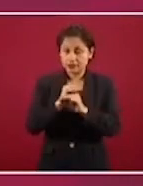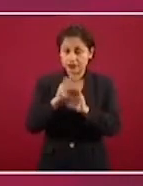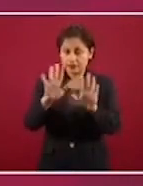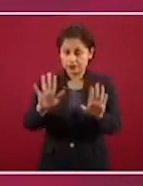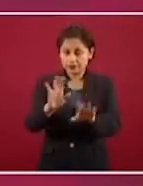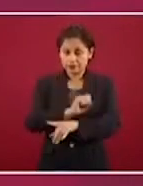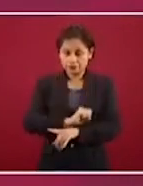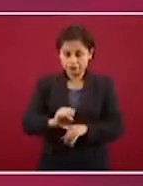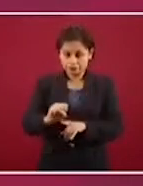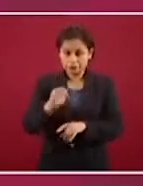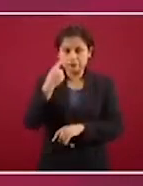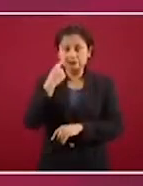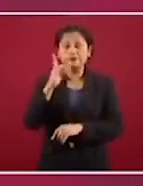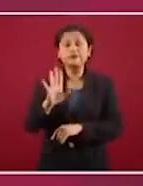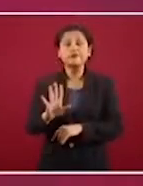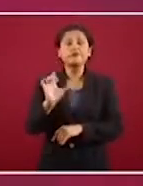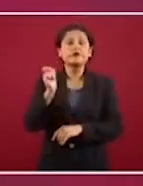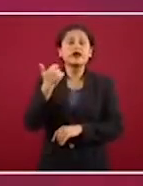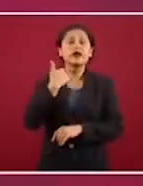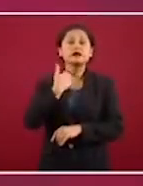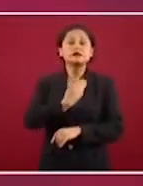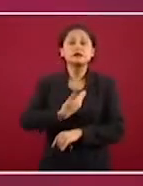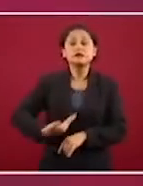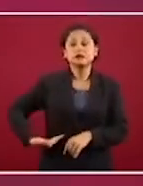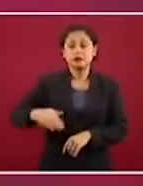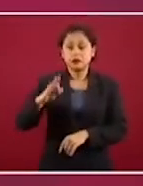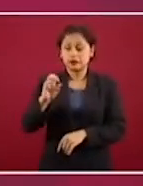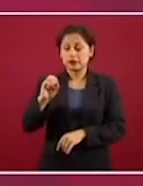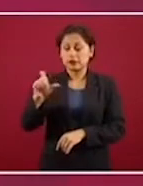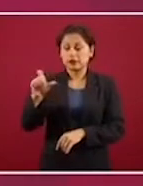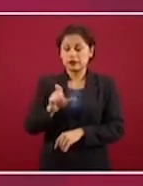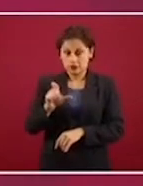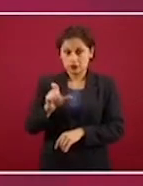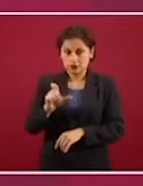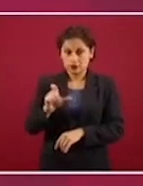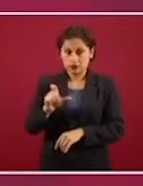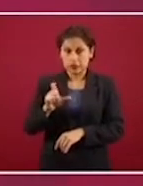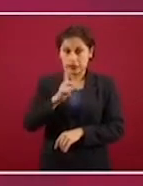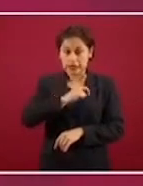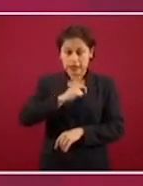En el gobierno del presidente Fox, la deuda pública era de